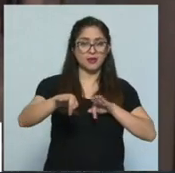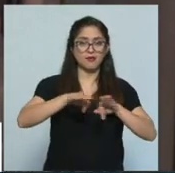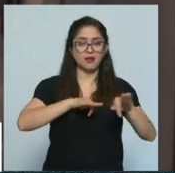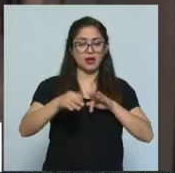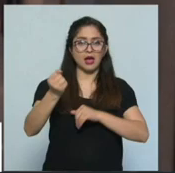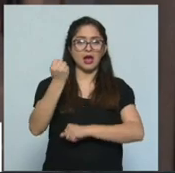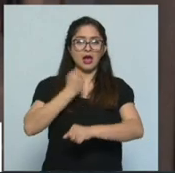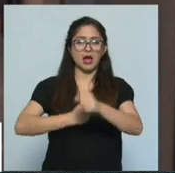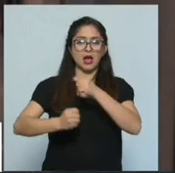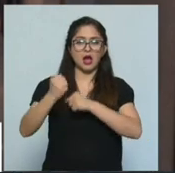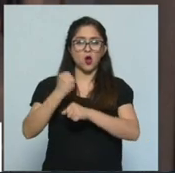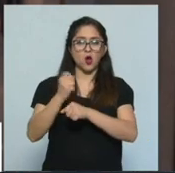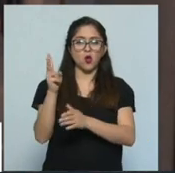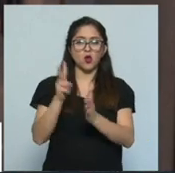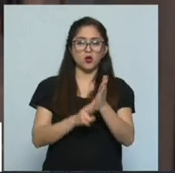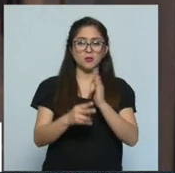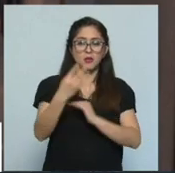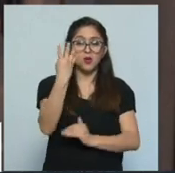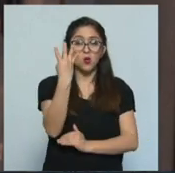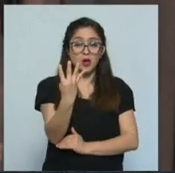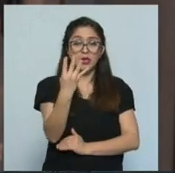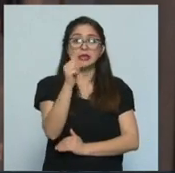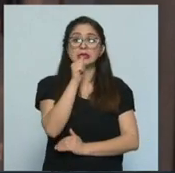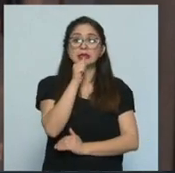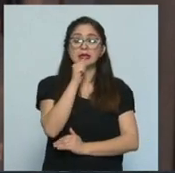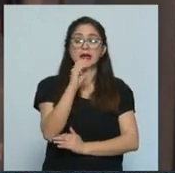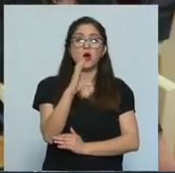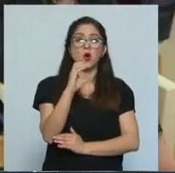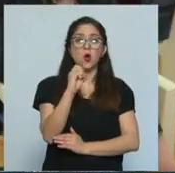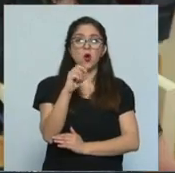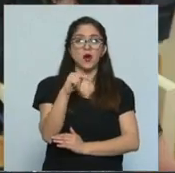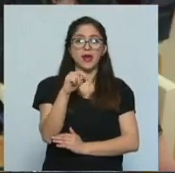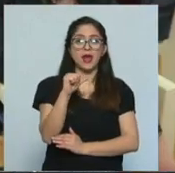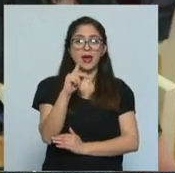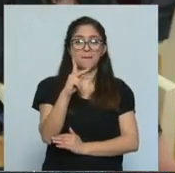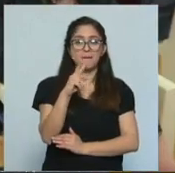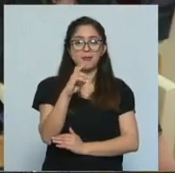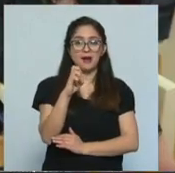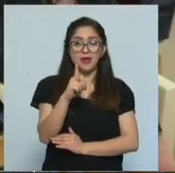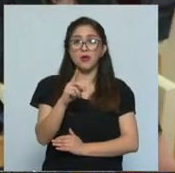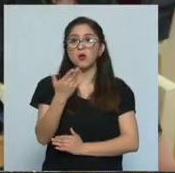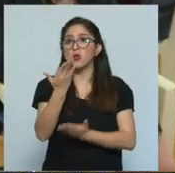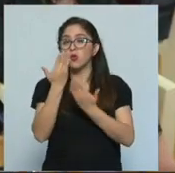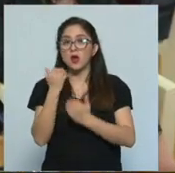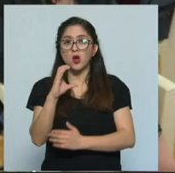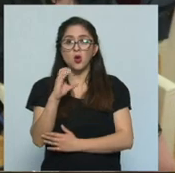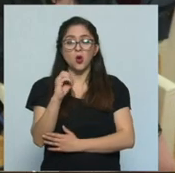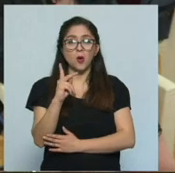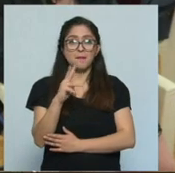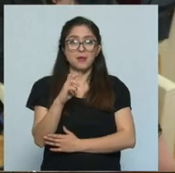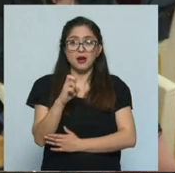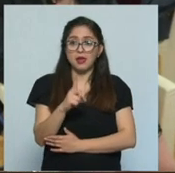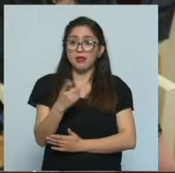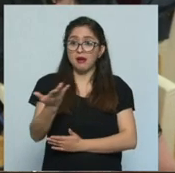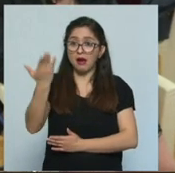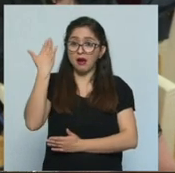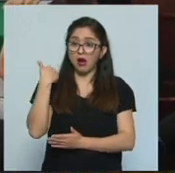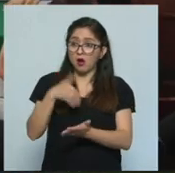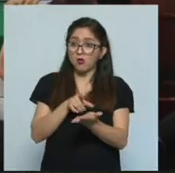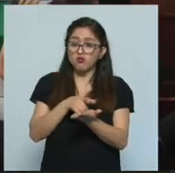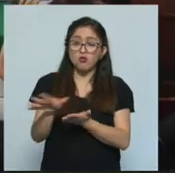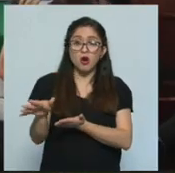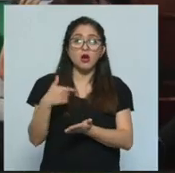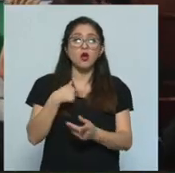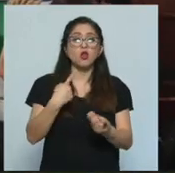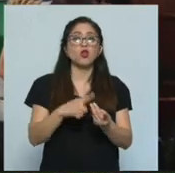2004 aproximadamente. No existía el CONAPRED, no existía el COPRED, ¿no? Gloria no tuvo la oportunidad de acercarse a alguna institución para defender sus